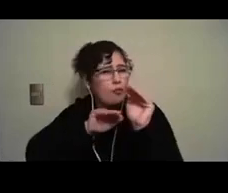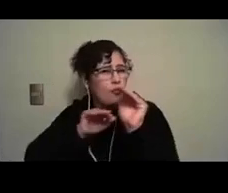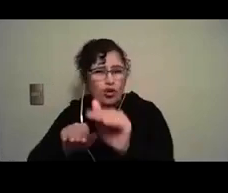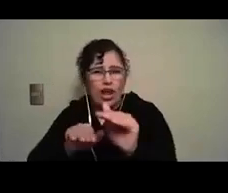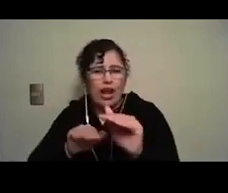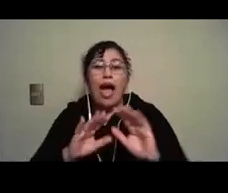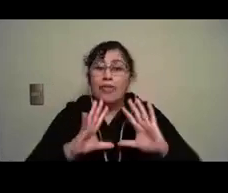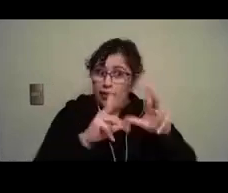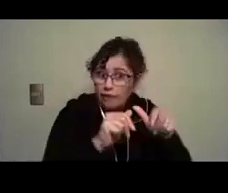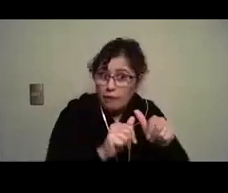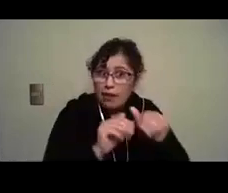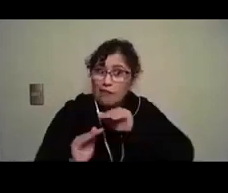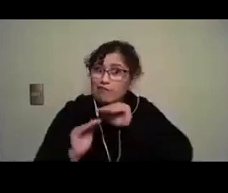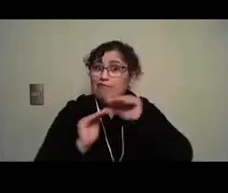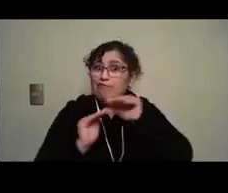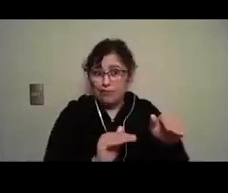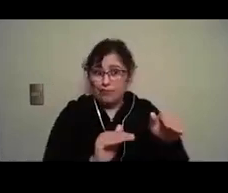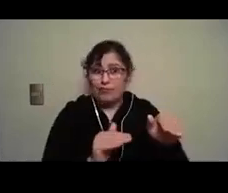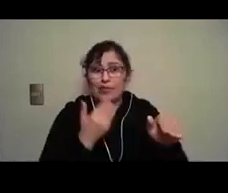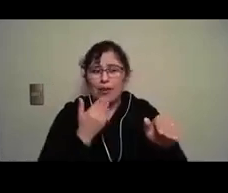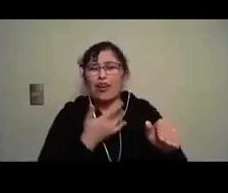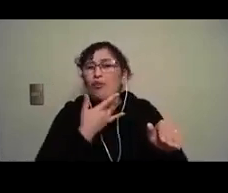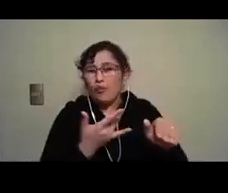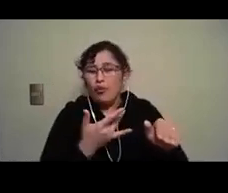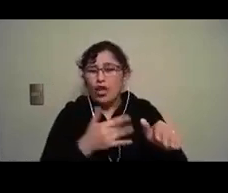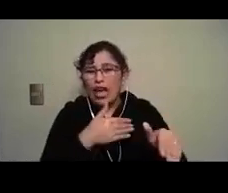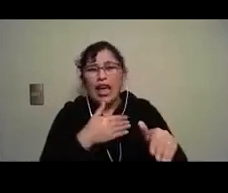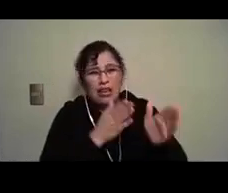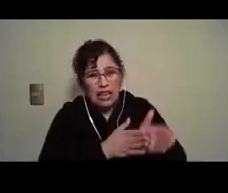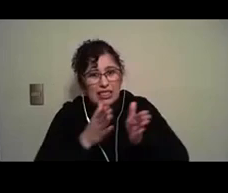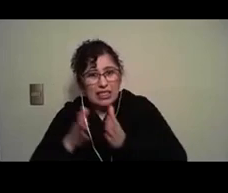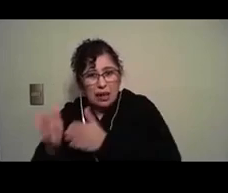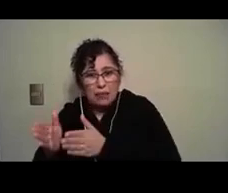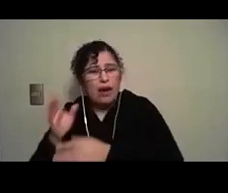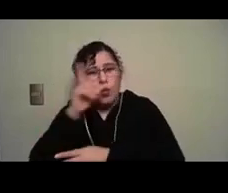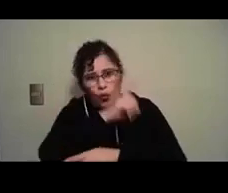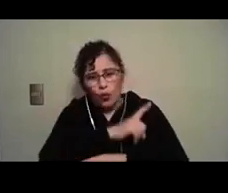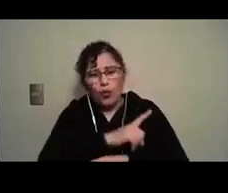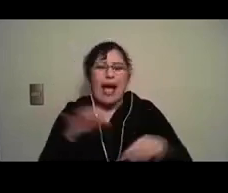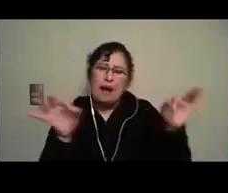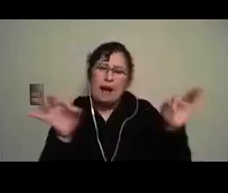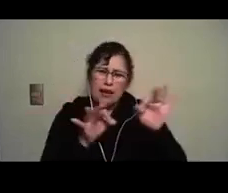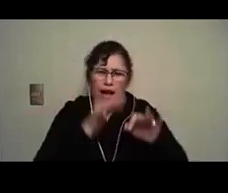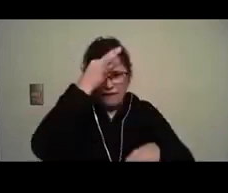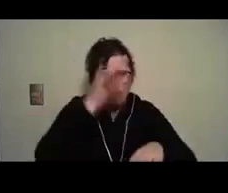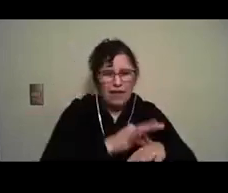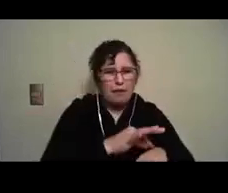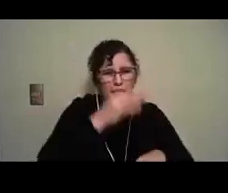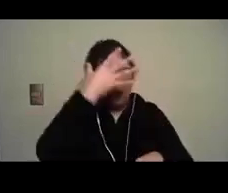familia que está pasando por esta etapa, desde la etapa inicial, explicarles qué es la enfermedad,